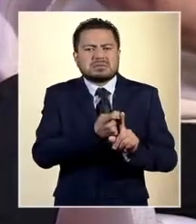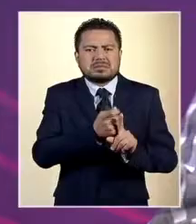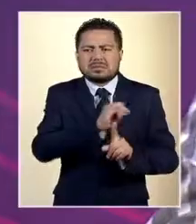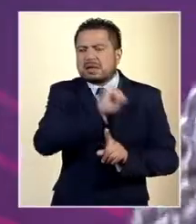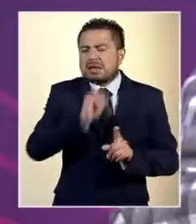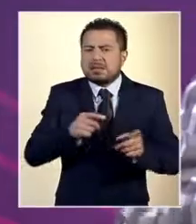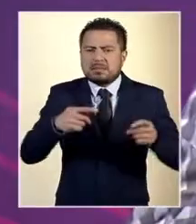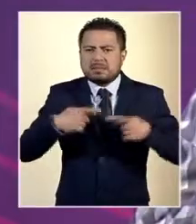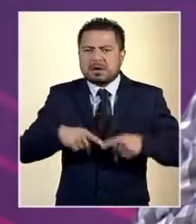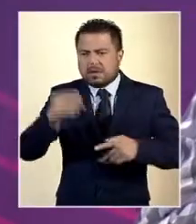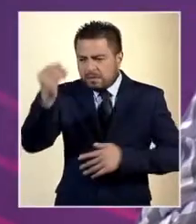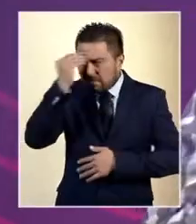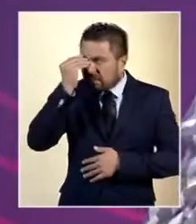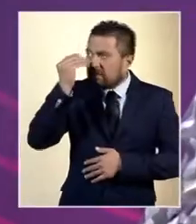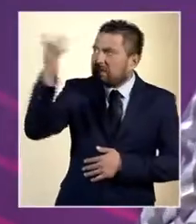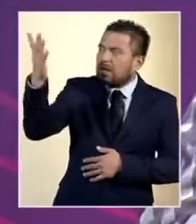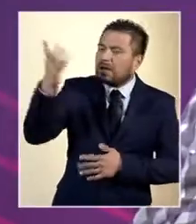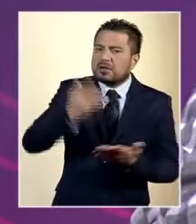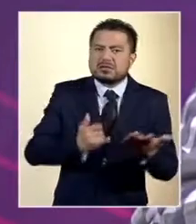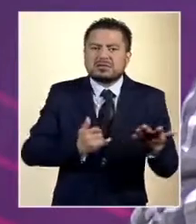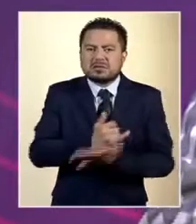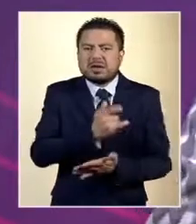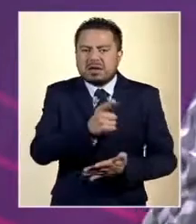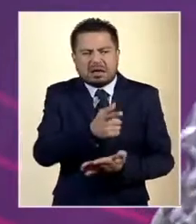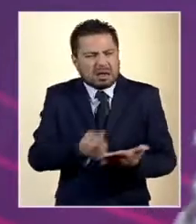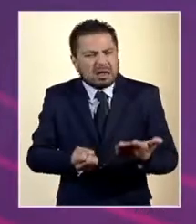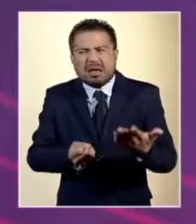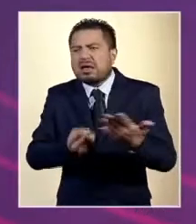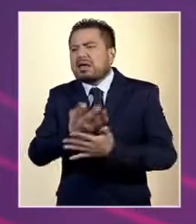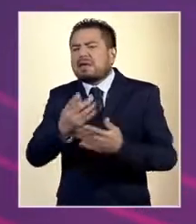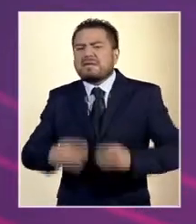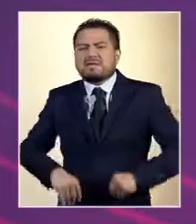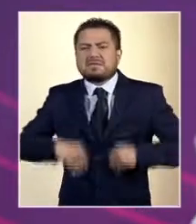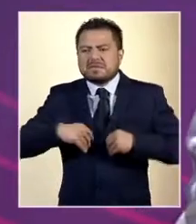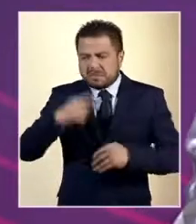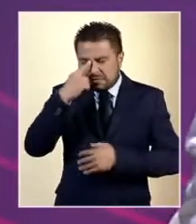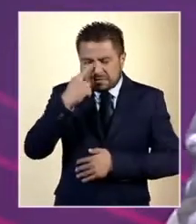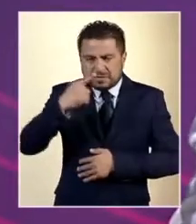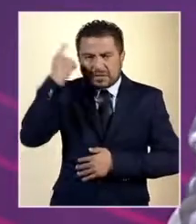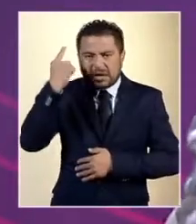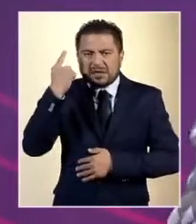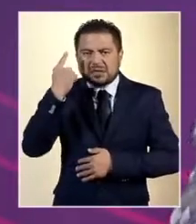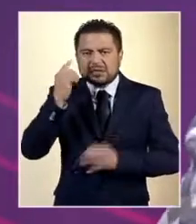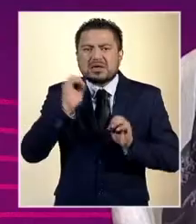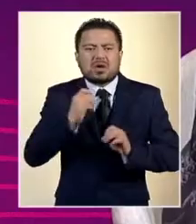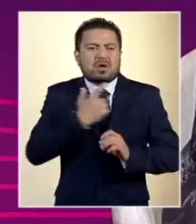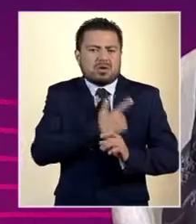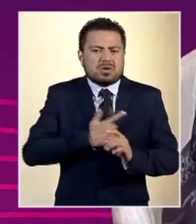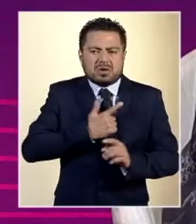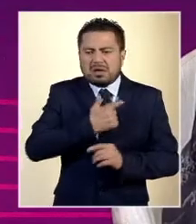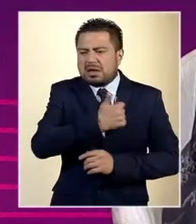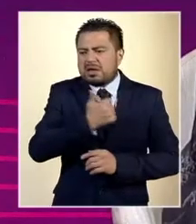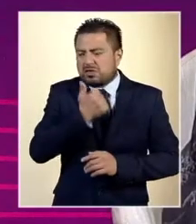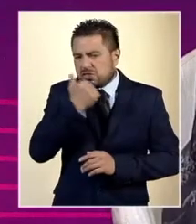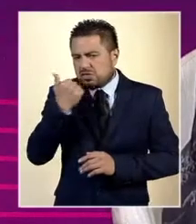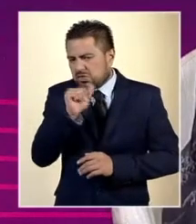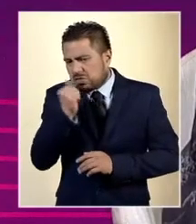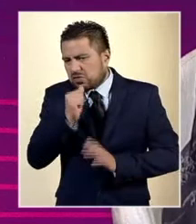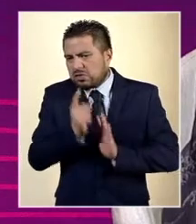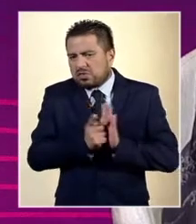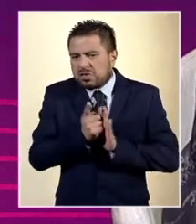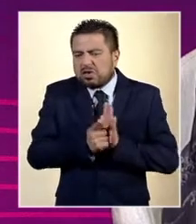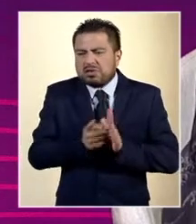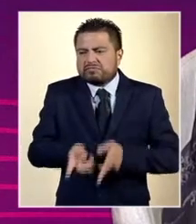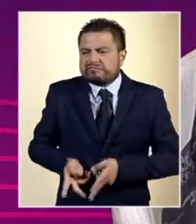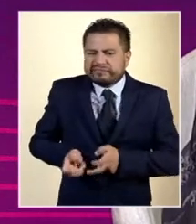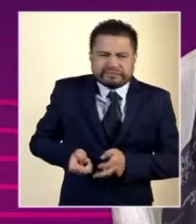es la persona floja que decidió que eligió la vida fácil, que le gusta drogarse,